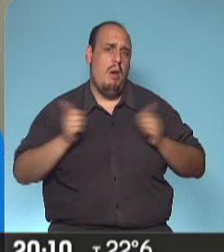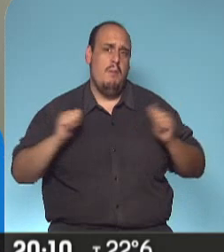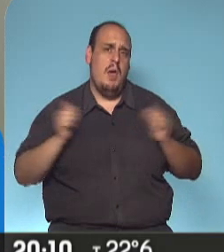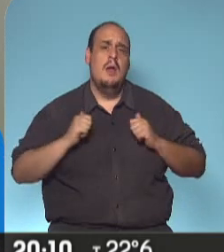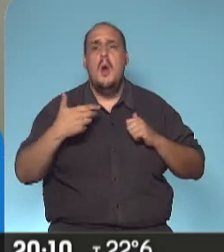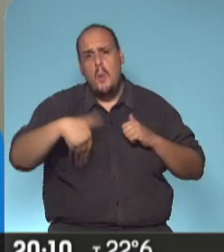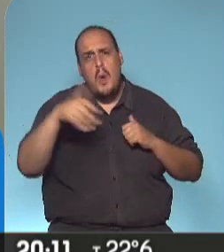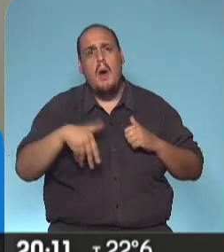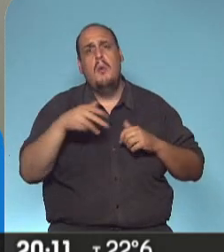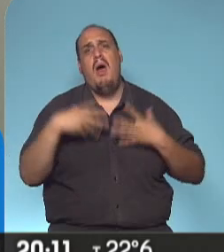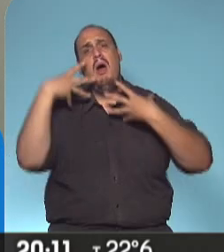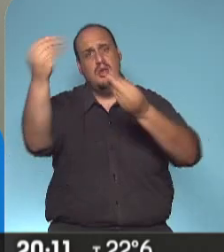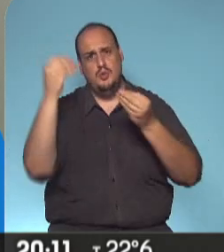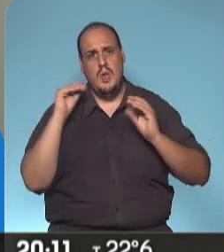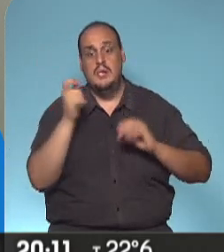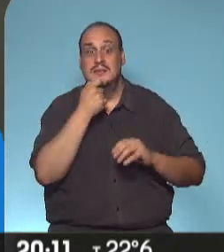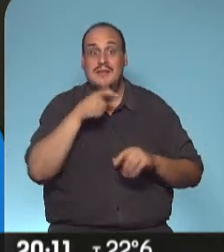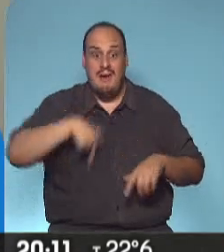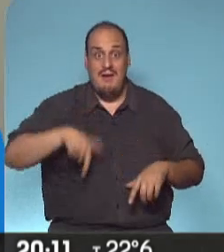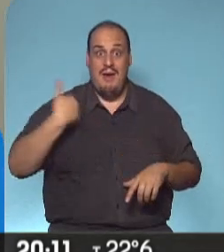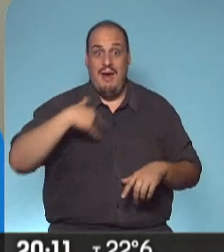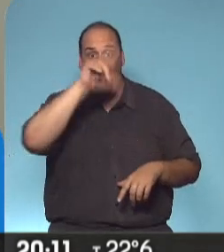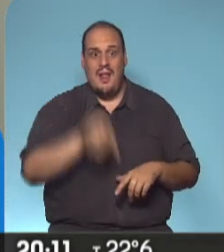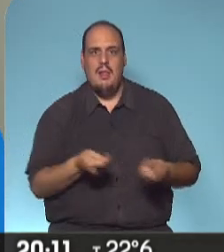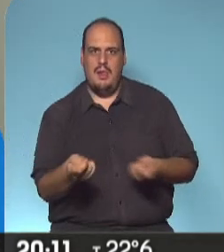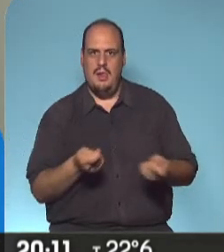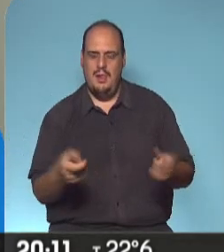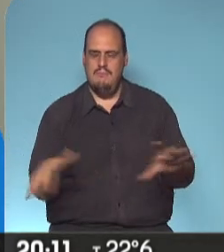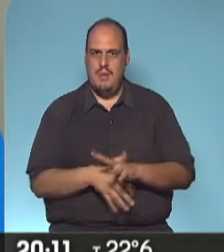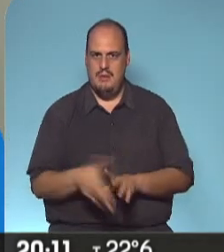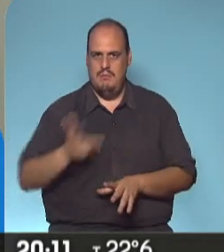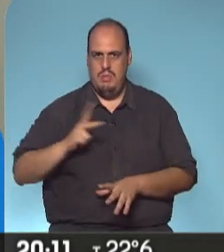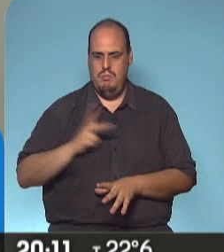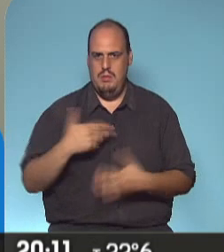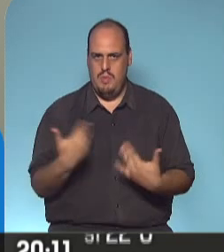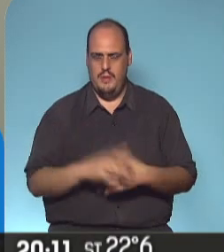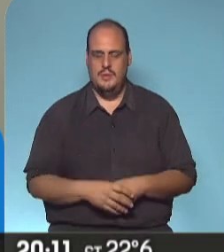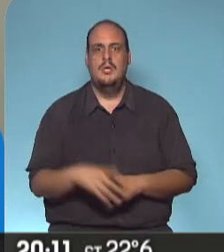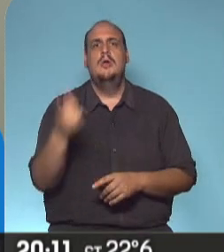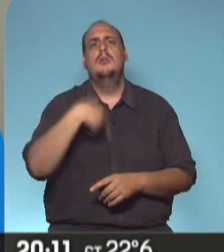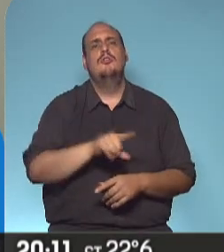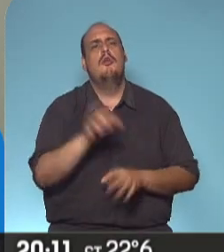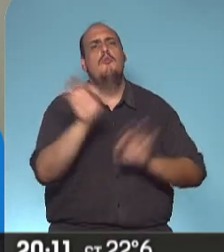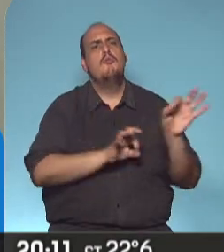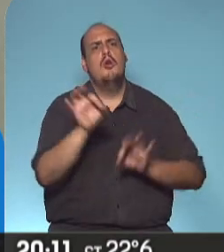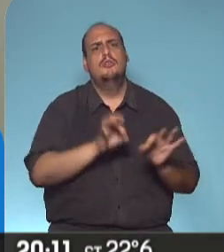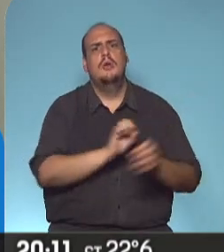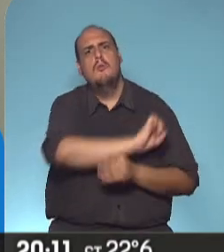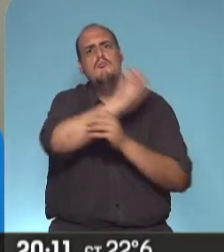socorrer cuando el riesgo argentino sea manejable nosotros estamos mandando un proyecto del poder ejecutivo